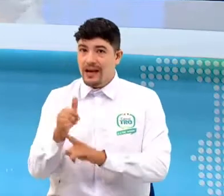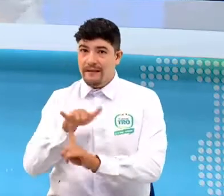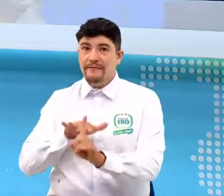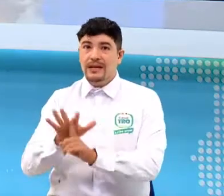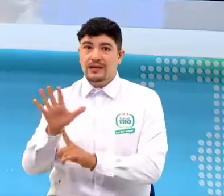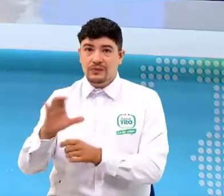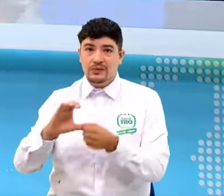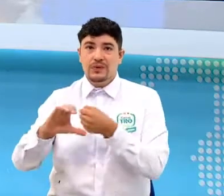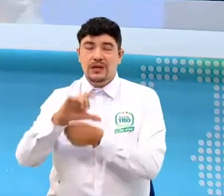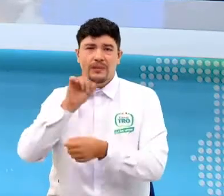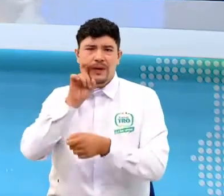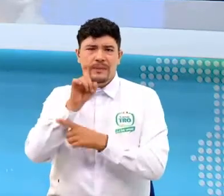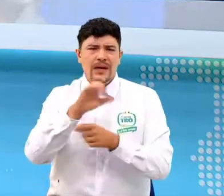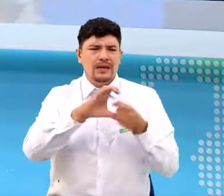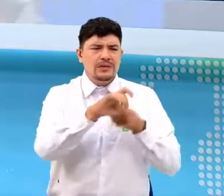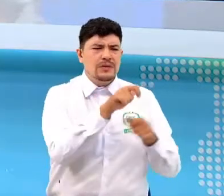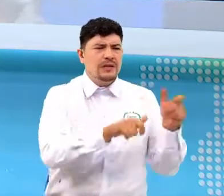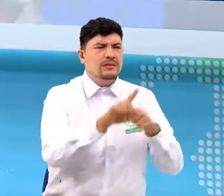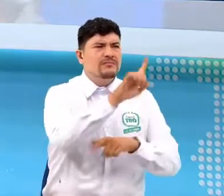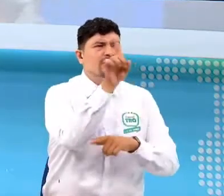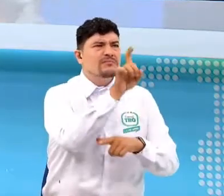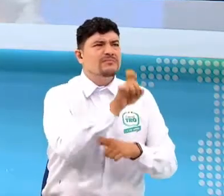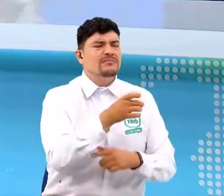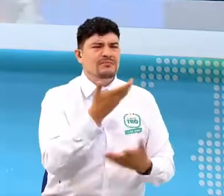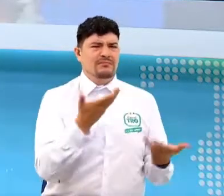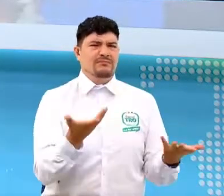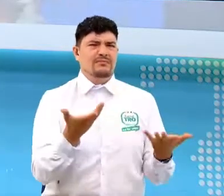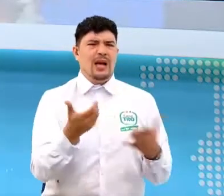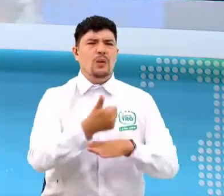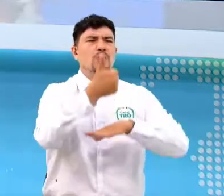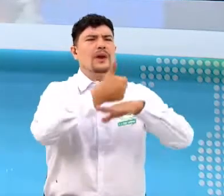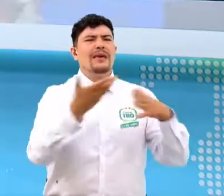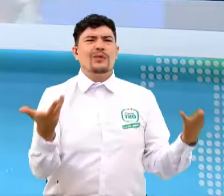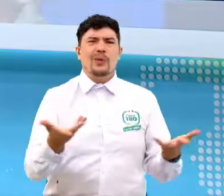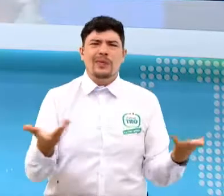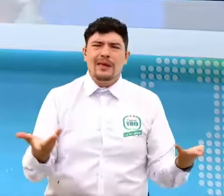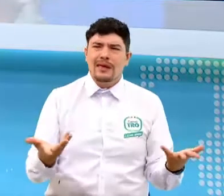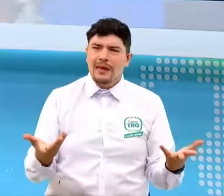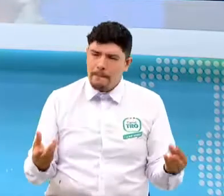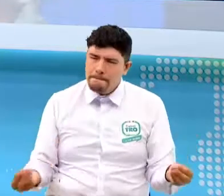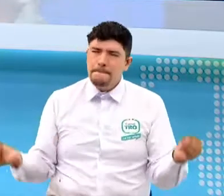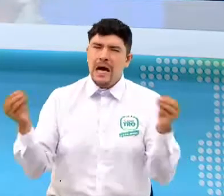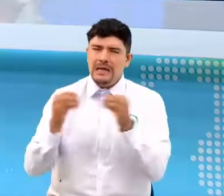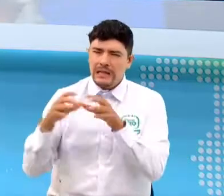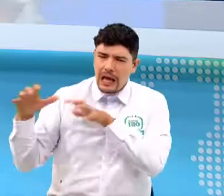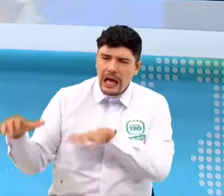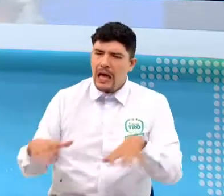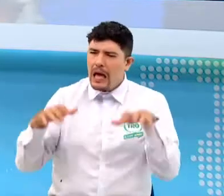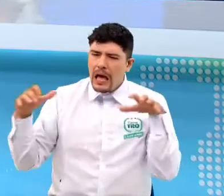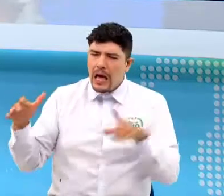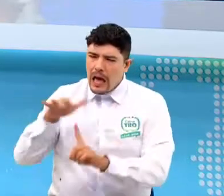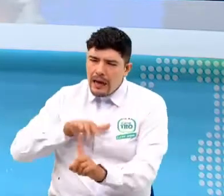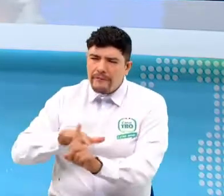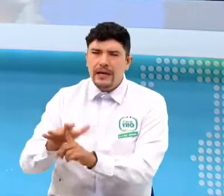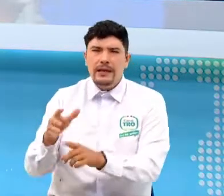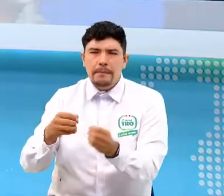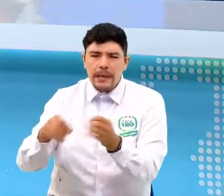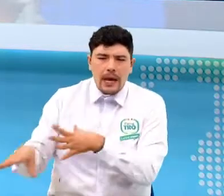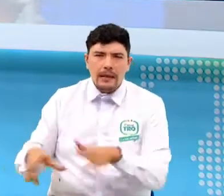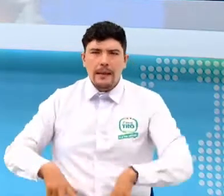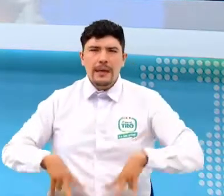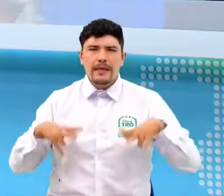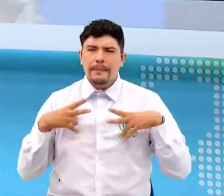Las preguntas que se hacen los ciudadanos son muchas. ¿Dónde están las autoridades? ¿Qué más debe suceder para que no se pierda más una vida en la ciudad por cuenta